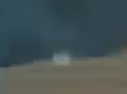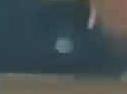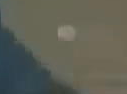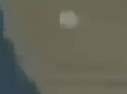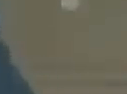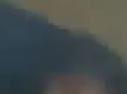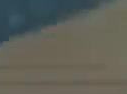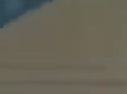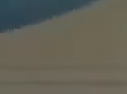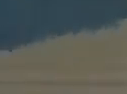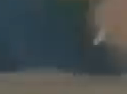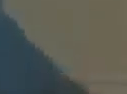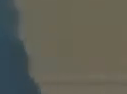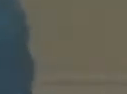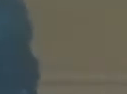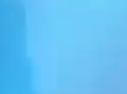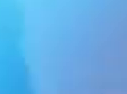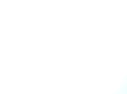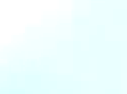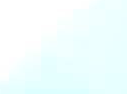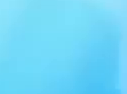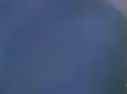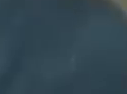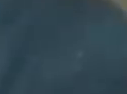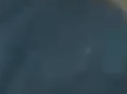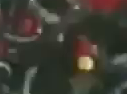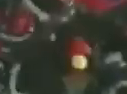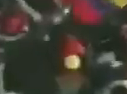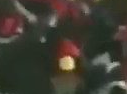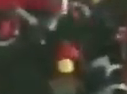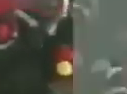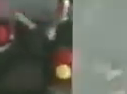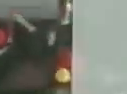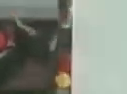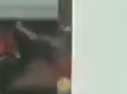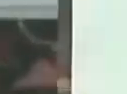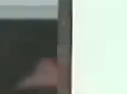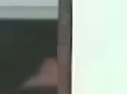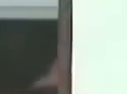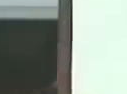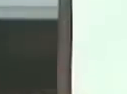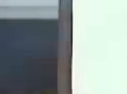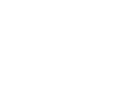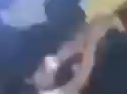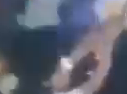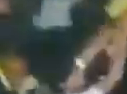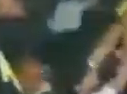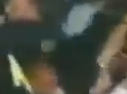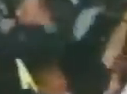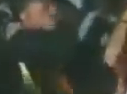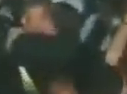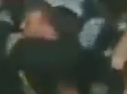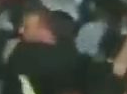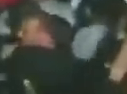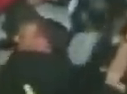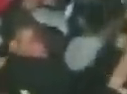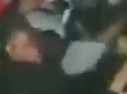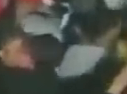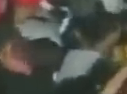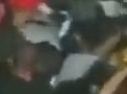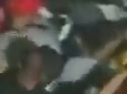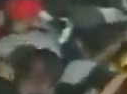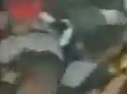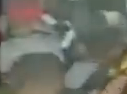que sigamos dando grandes batallas y a que sigamos siendo invencibles. ¡Que viva el